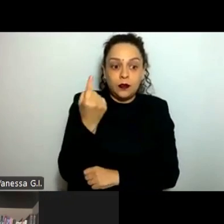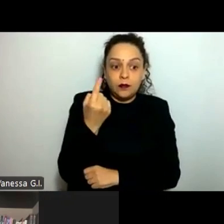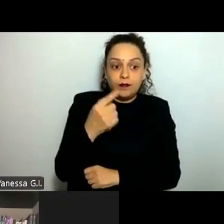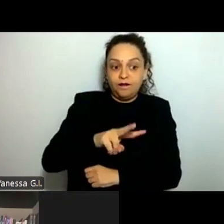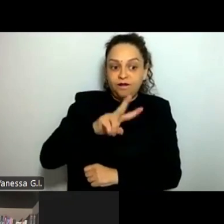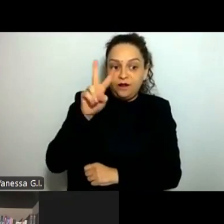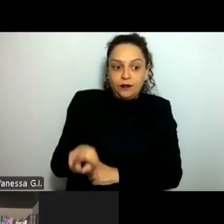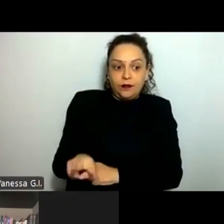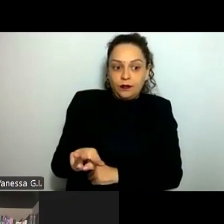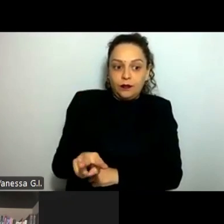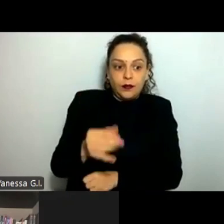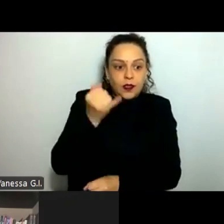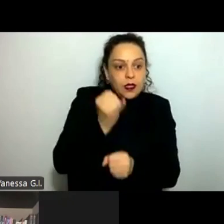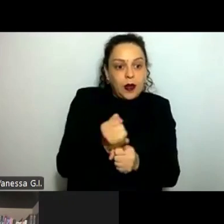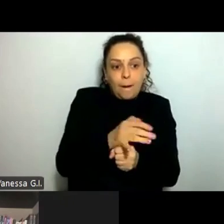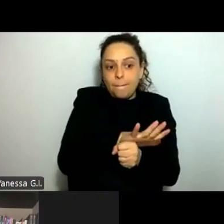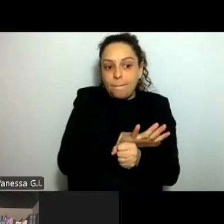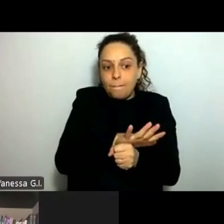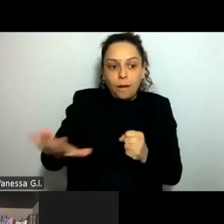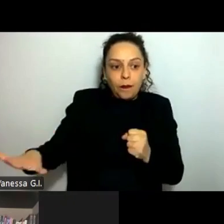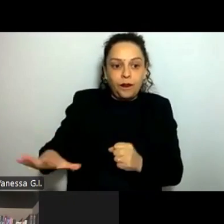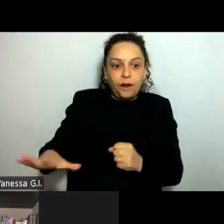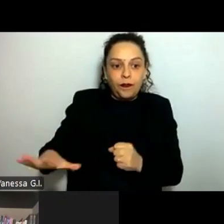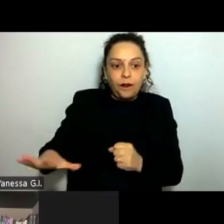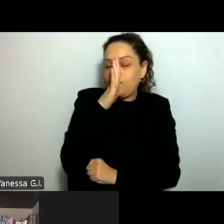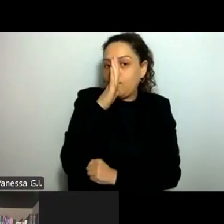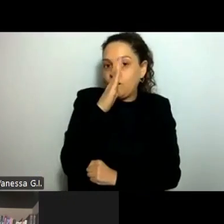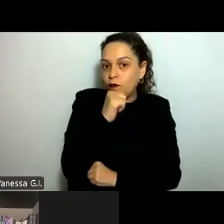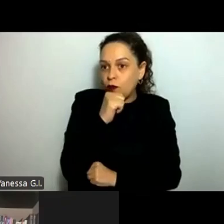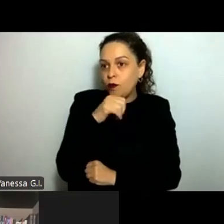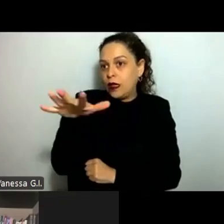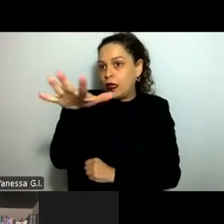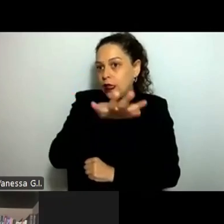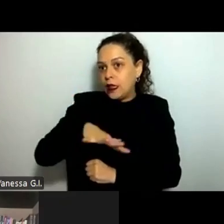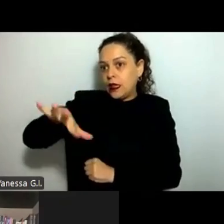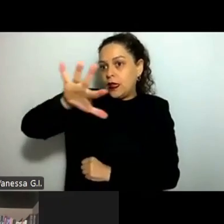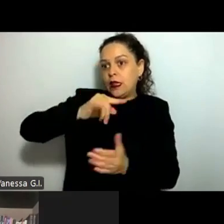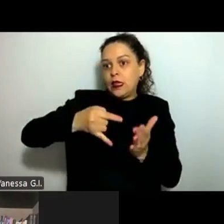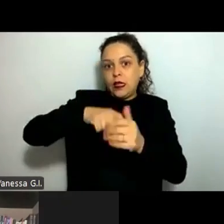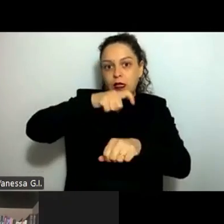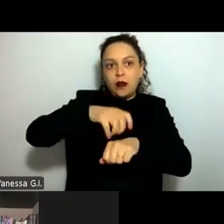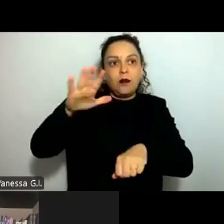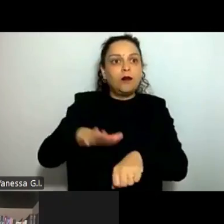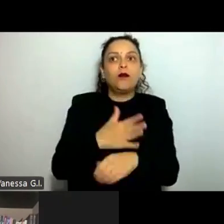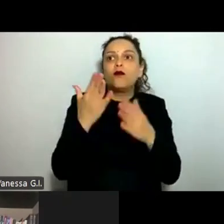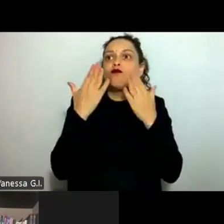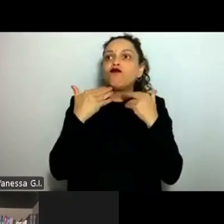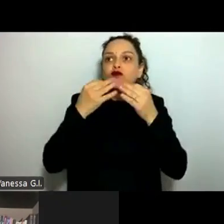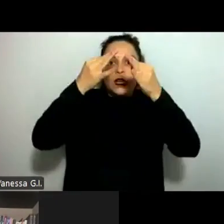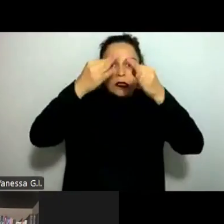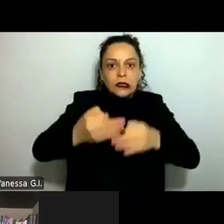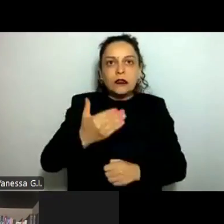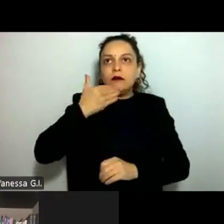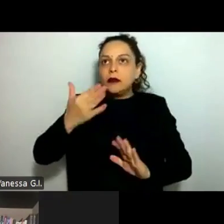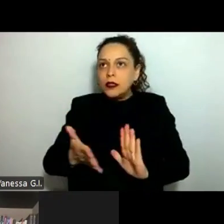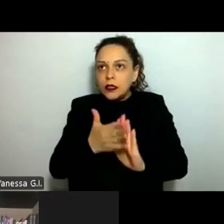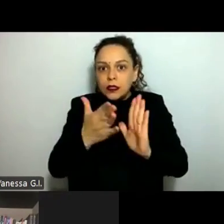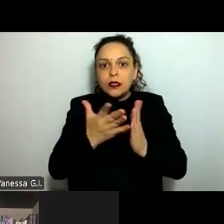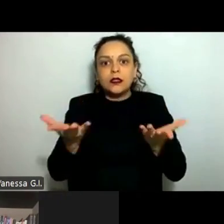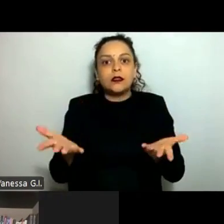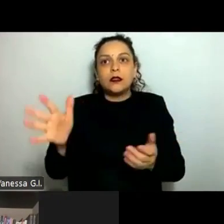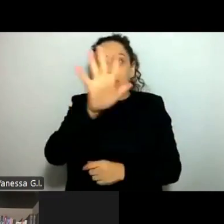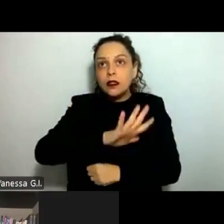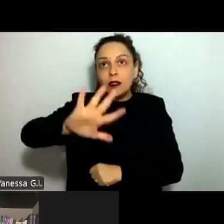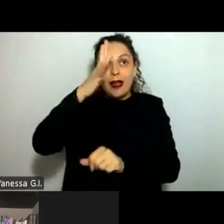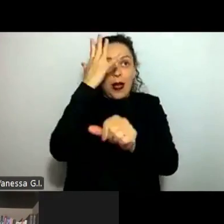se vuelve imposible, sin considerar condiciones de riesgo, la falta de infraestructura, el que no se le ha dado mantenimiento a la